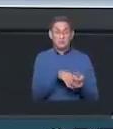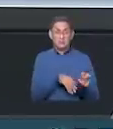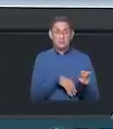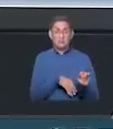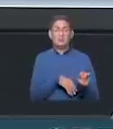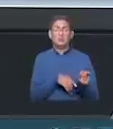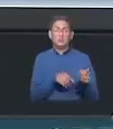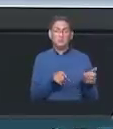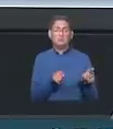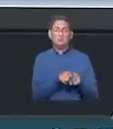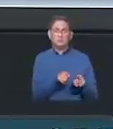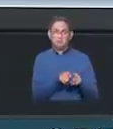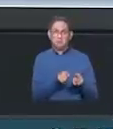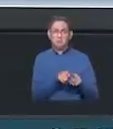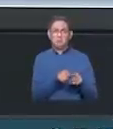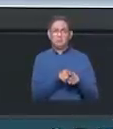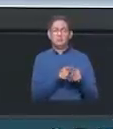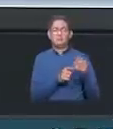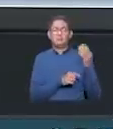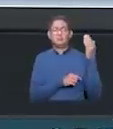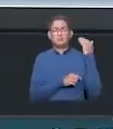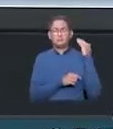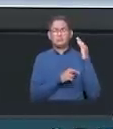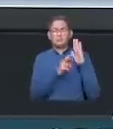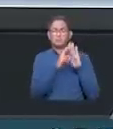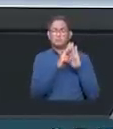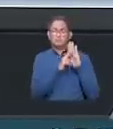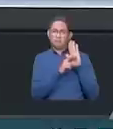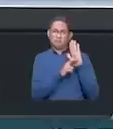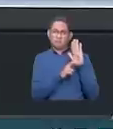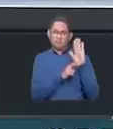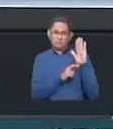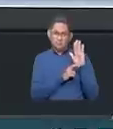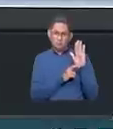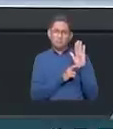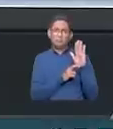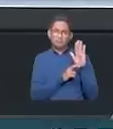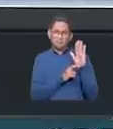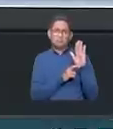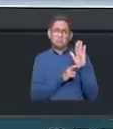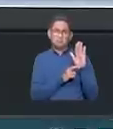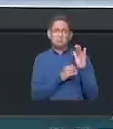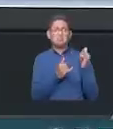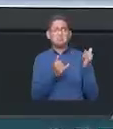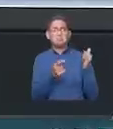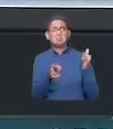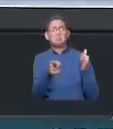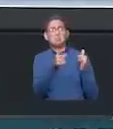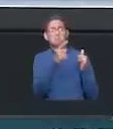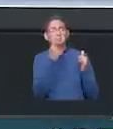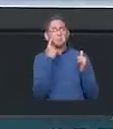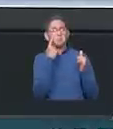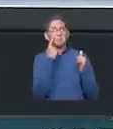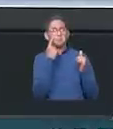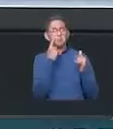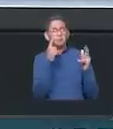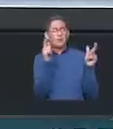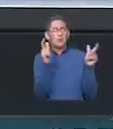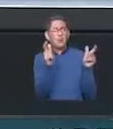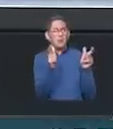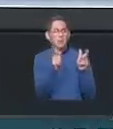resultados de las medidas que se han adoptado ante leves hoy en día son palpables